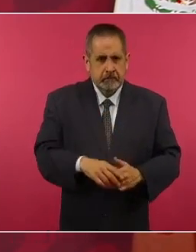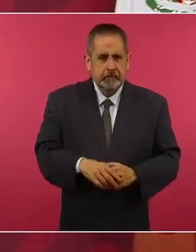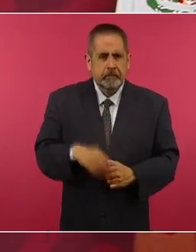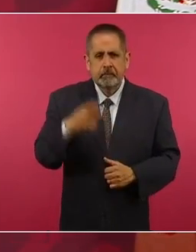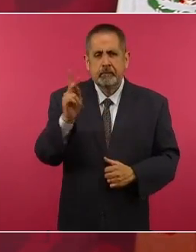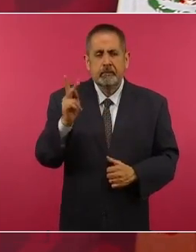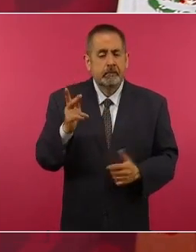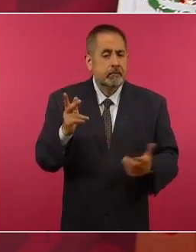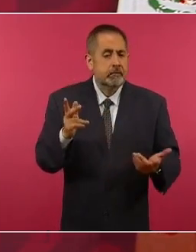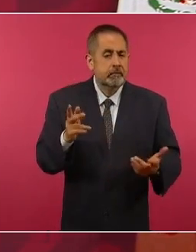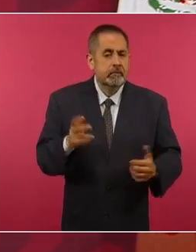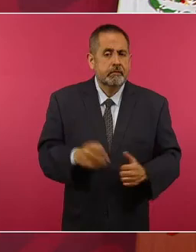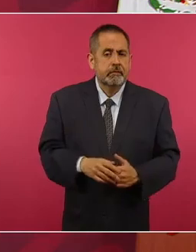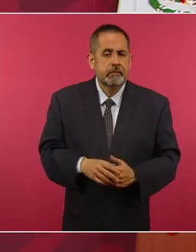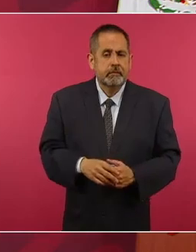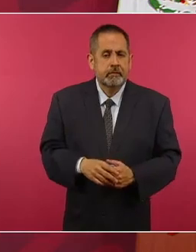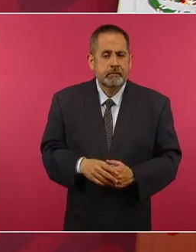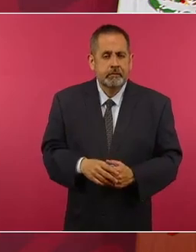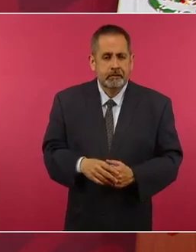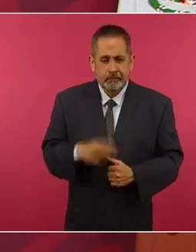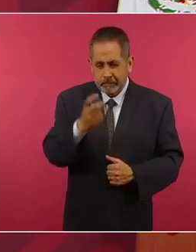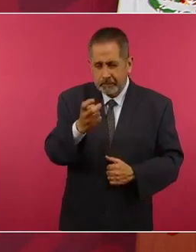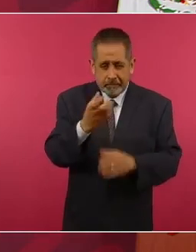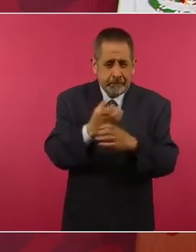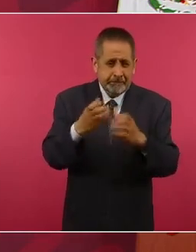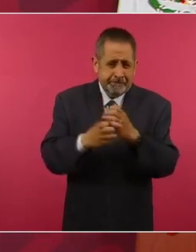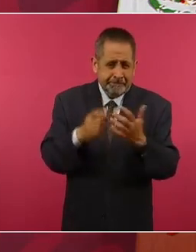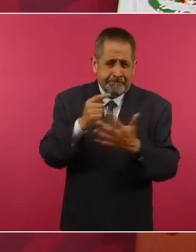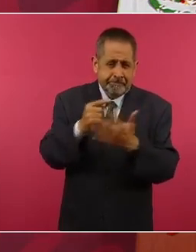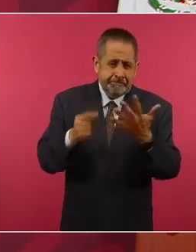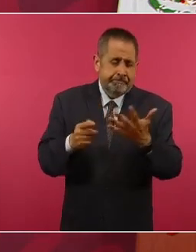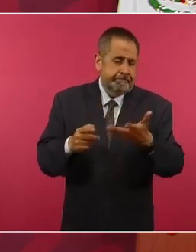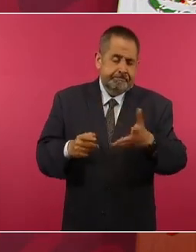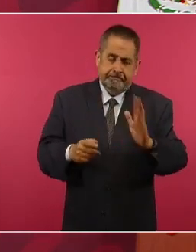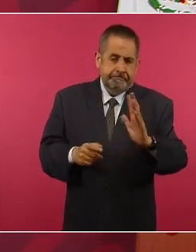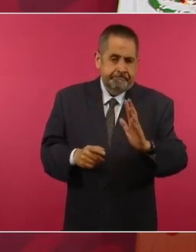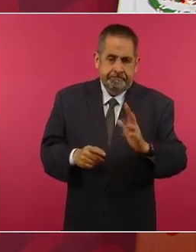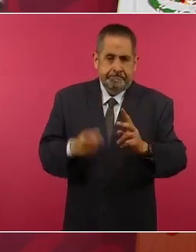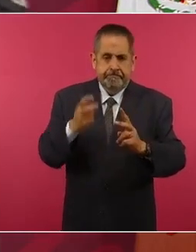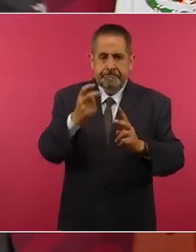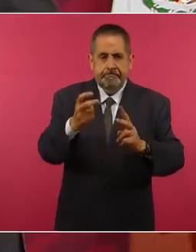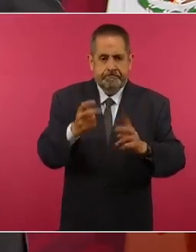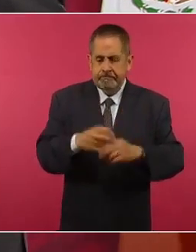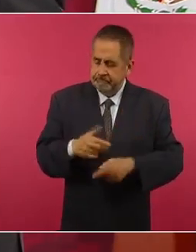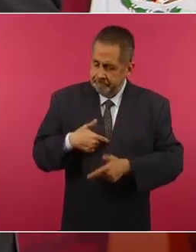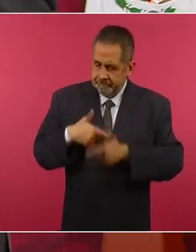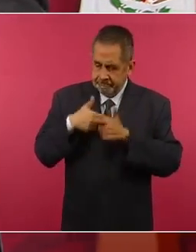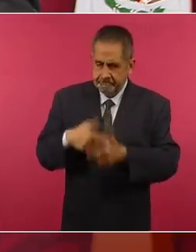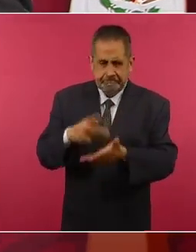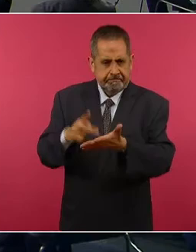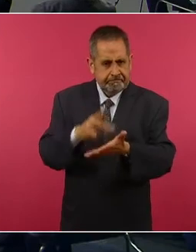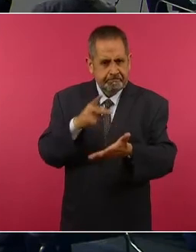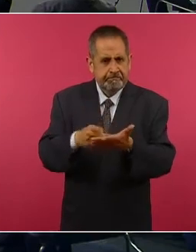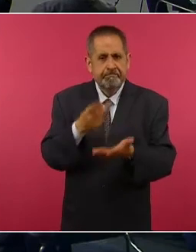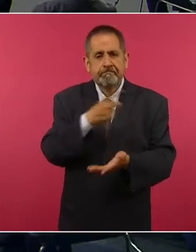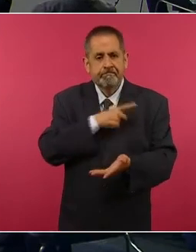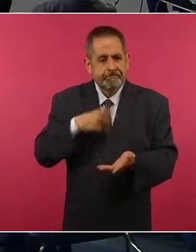Pero este tipo de cosas, por eso no voy a dejar de insistir en la